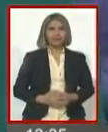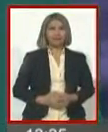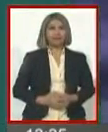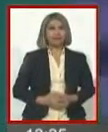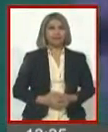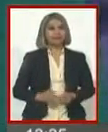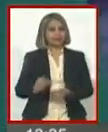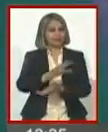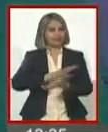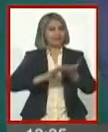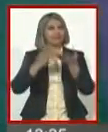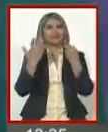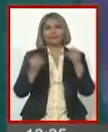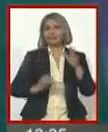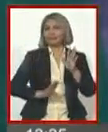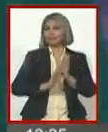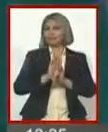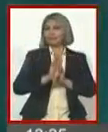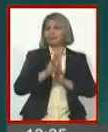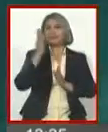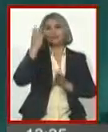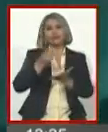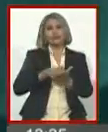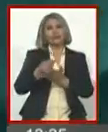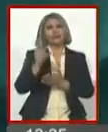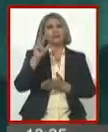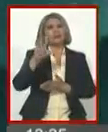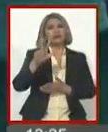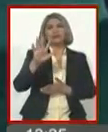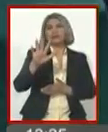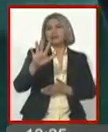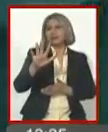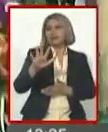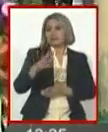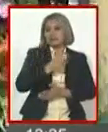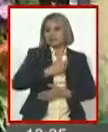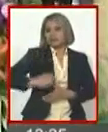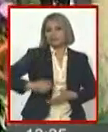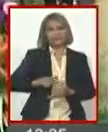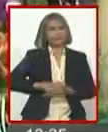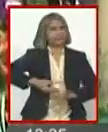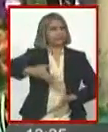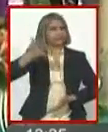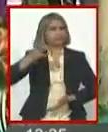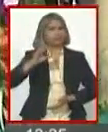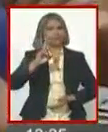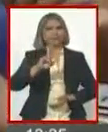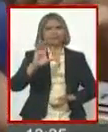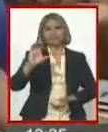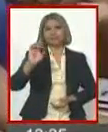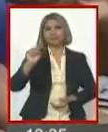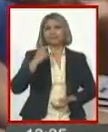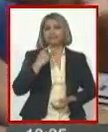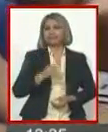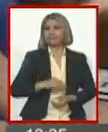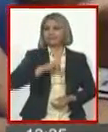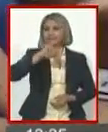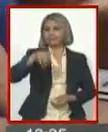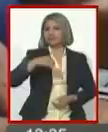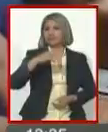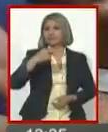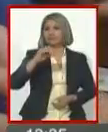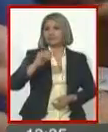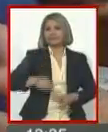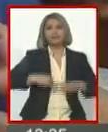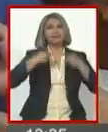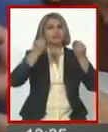En medio del escándalo que ha desatado la supuesta compra de 35 bandas con sobreprecio, el concejal de UCS, Johnny Fernández, devolvió